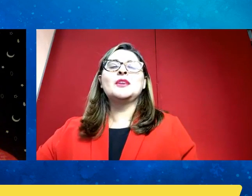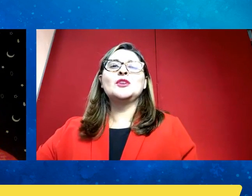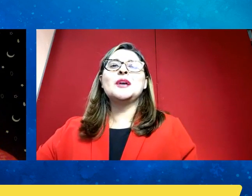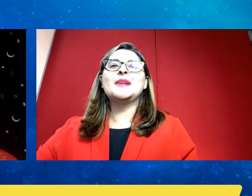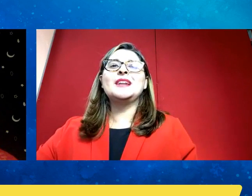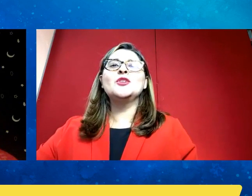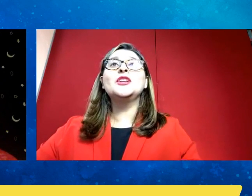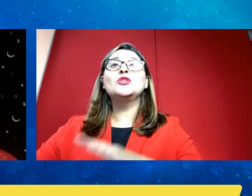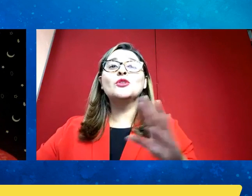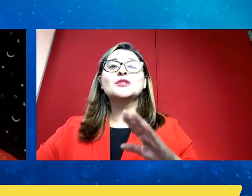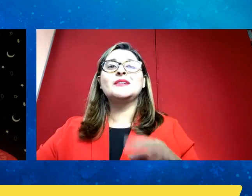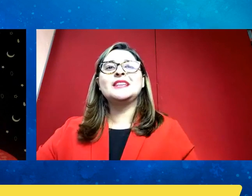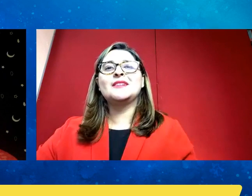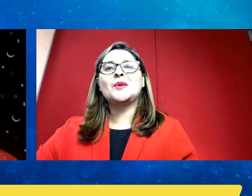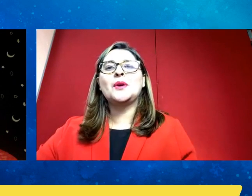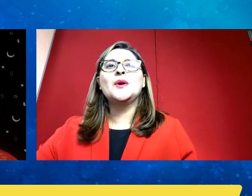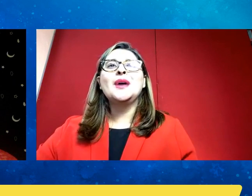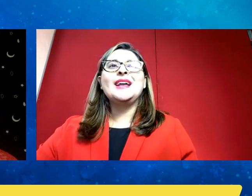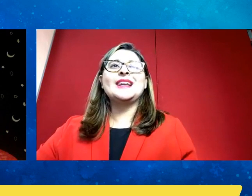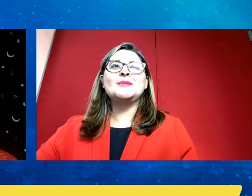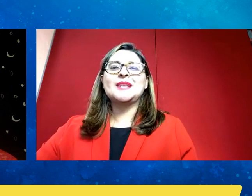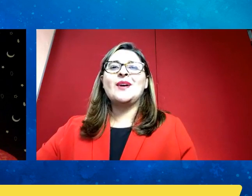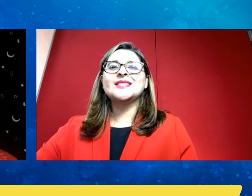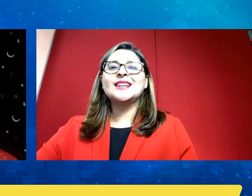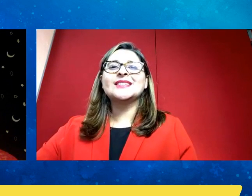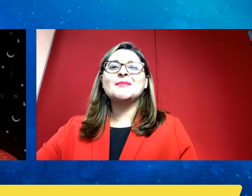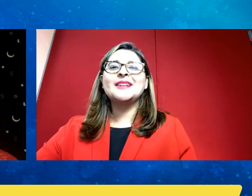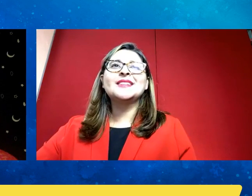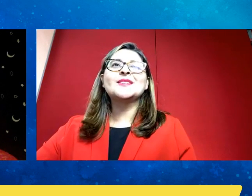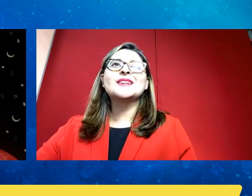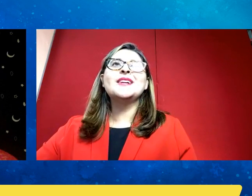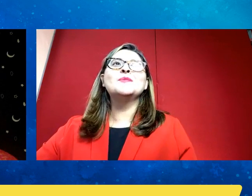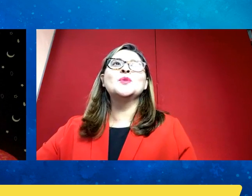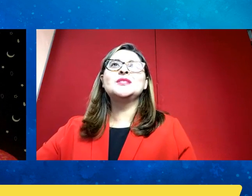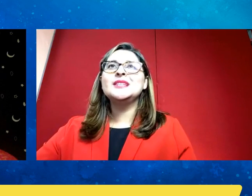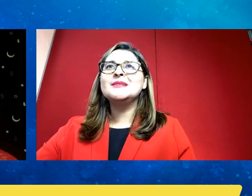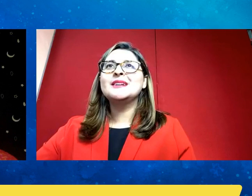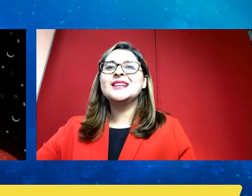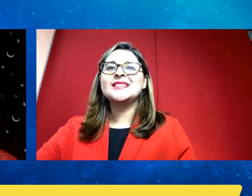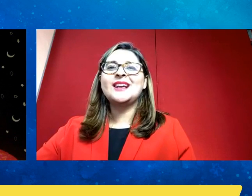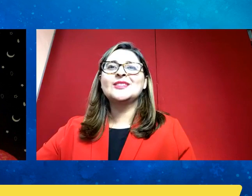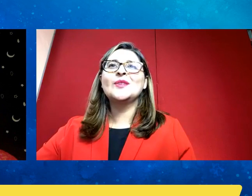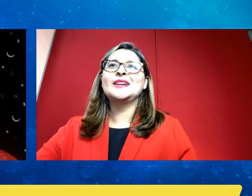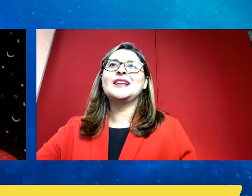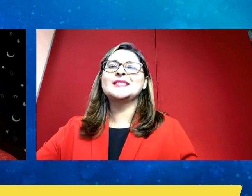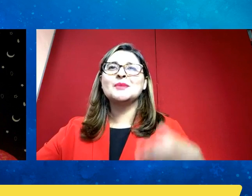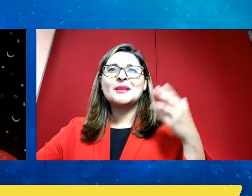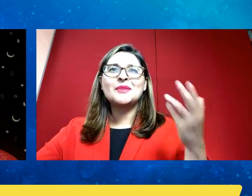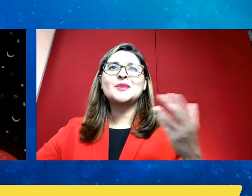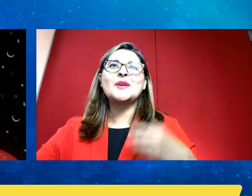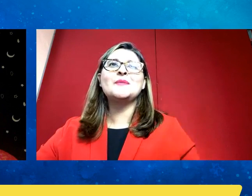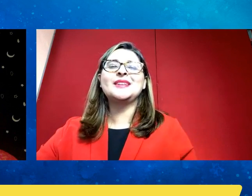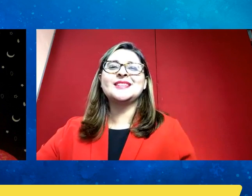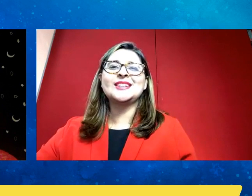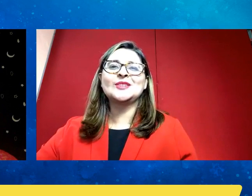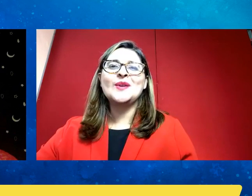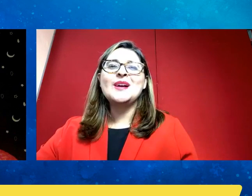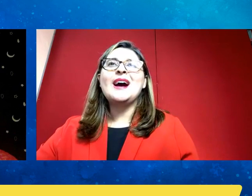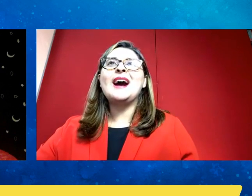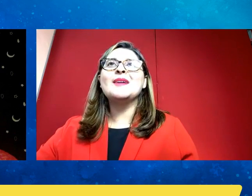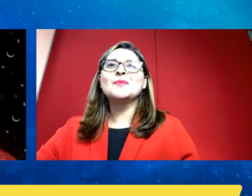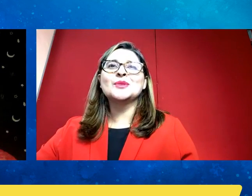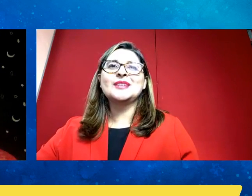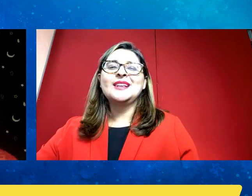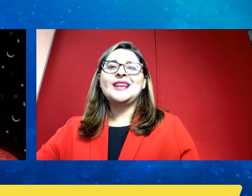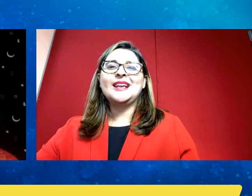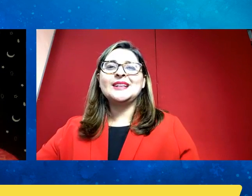de Geología para Niños y todos se van a llevar el juego Eclipsados. Así que tremenda jornada, muchísimas gracias a todos. Agradecemos también nuevamente, ¿cierto?,